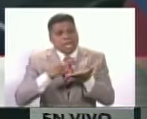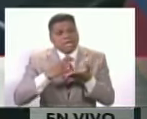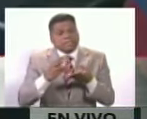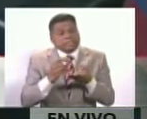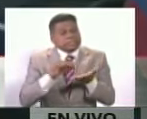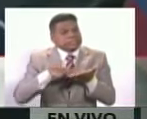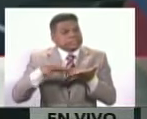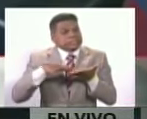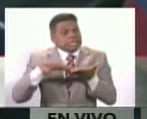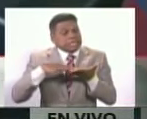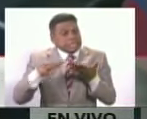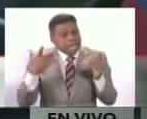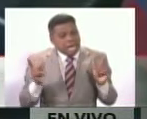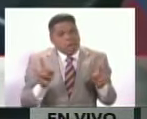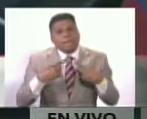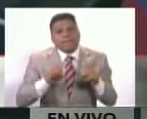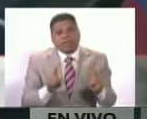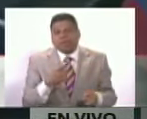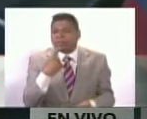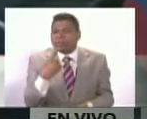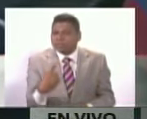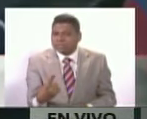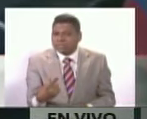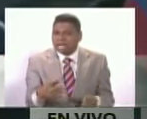aquí, de los paraísos fiscales.